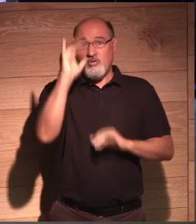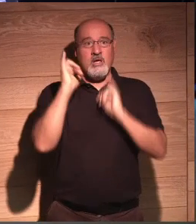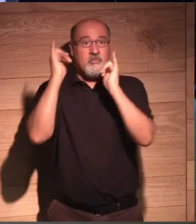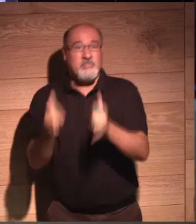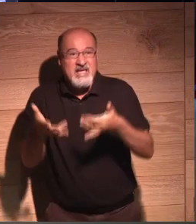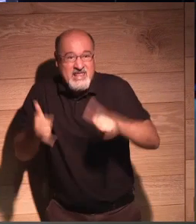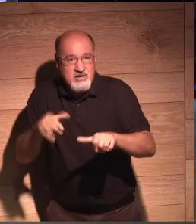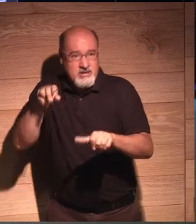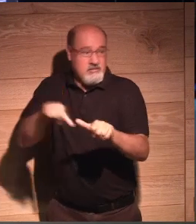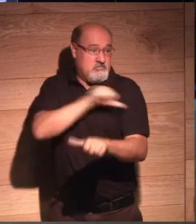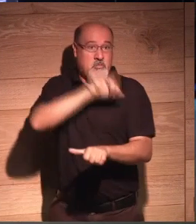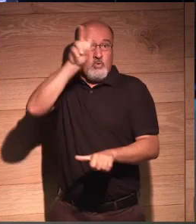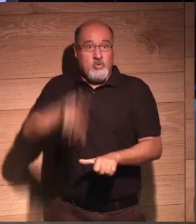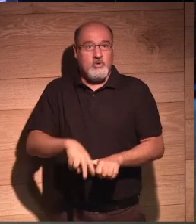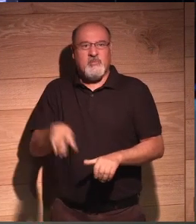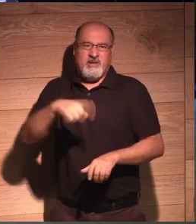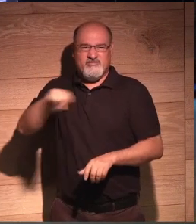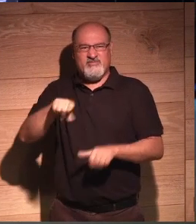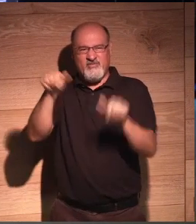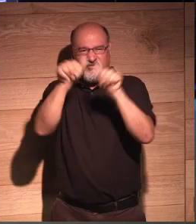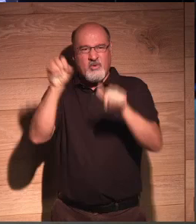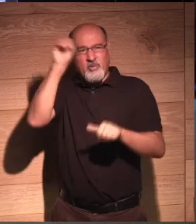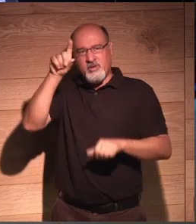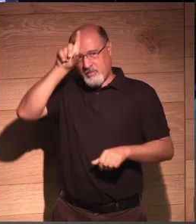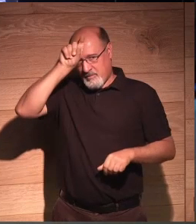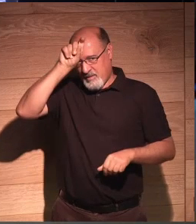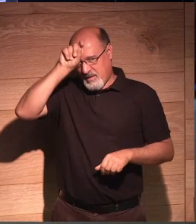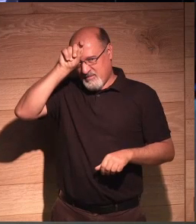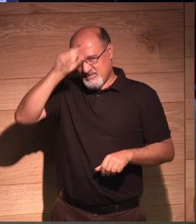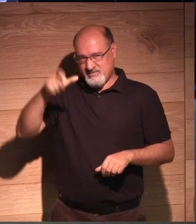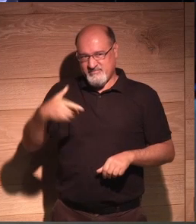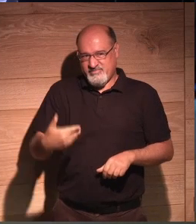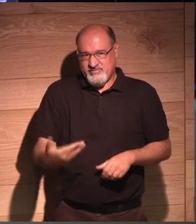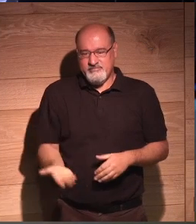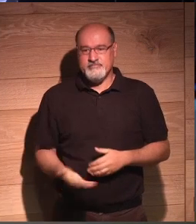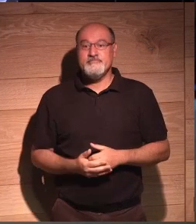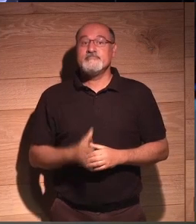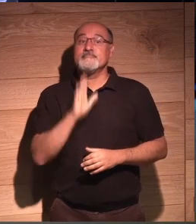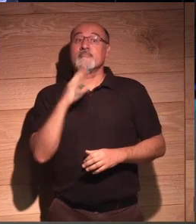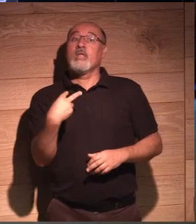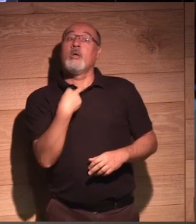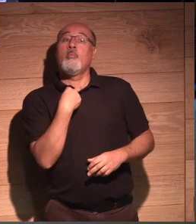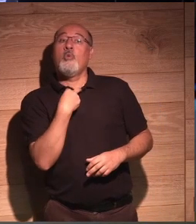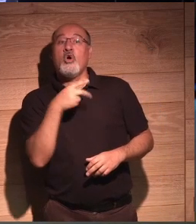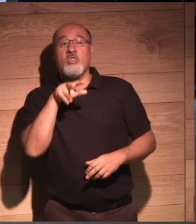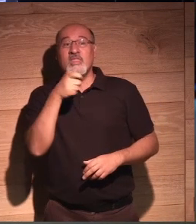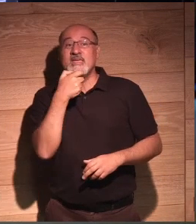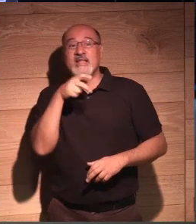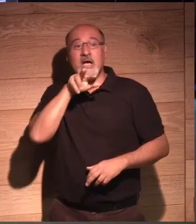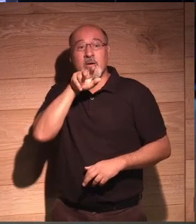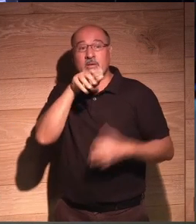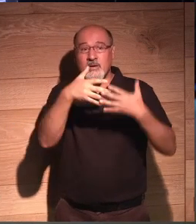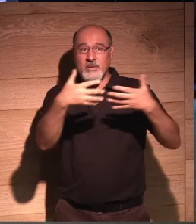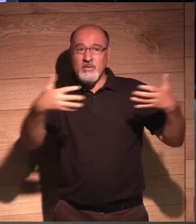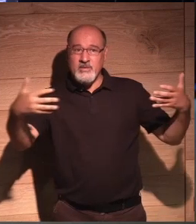Luna. Un pequeño comentario técnico. Cuando hay una voz en inglés contando algo, creo